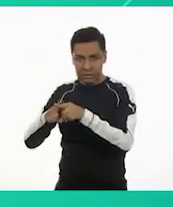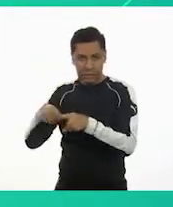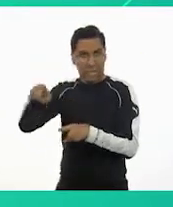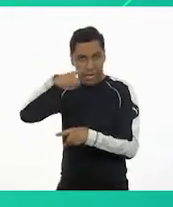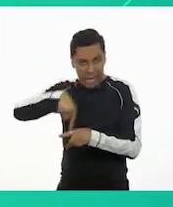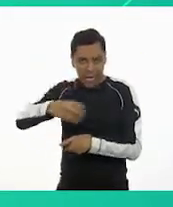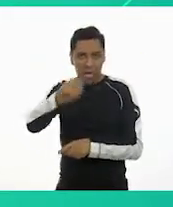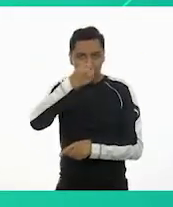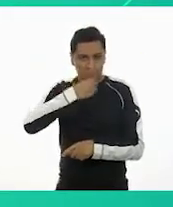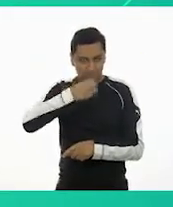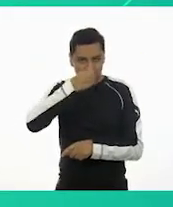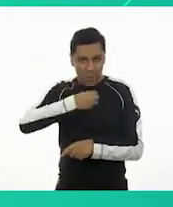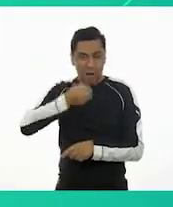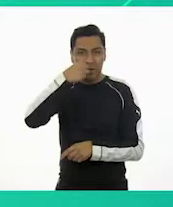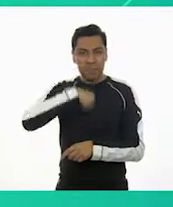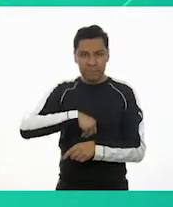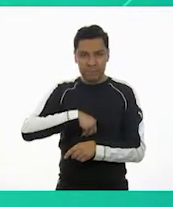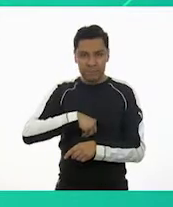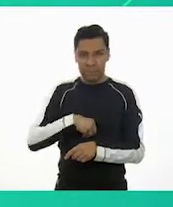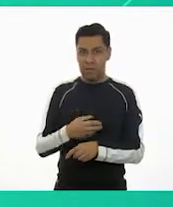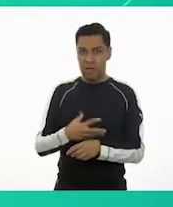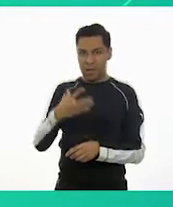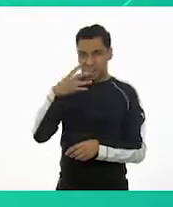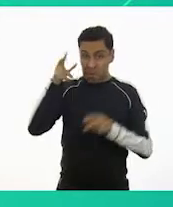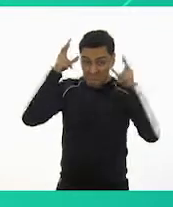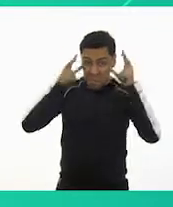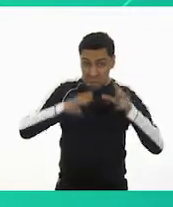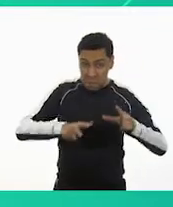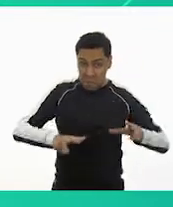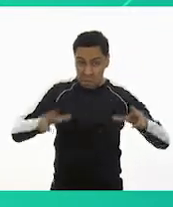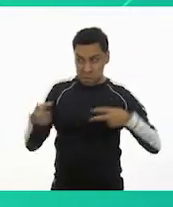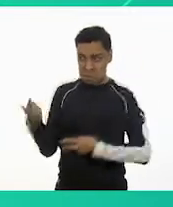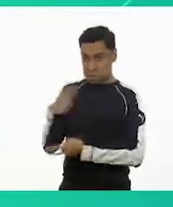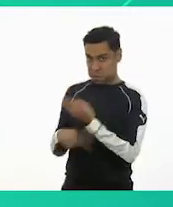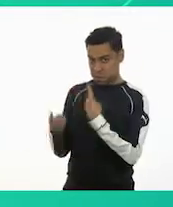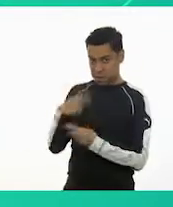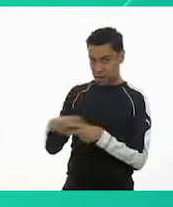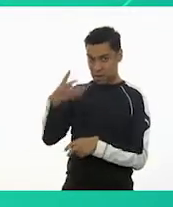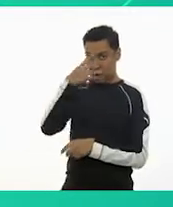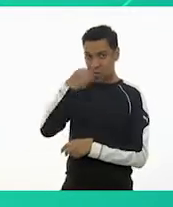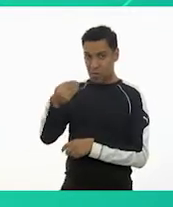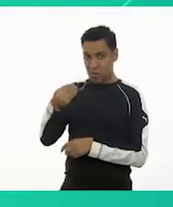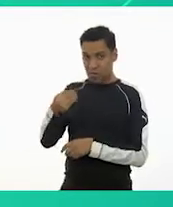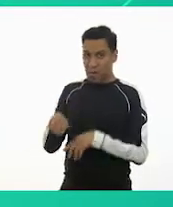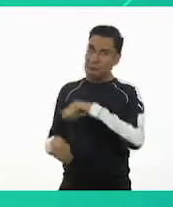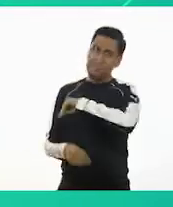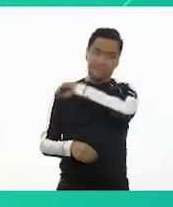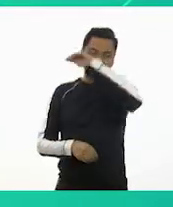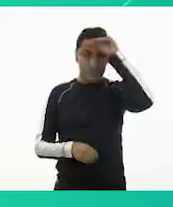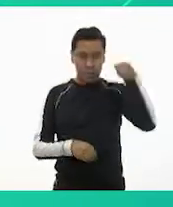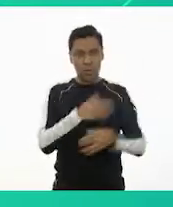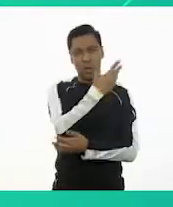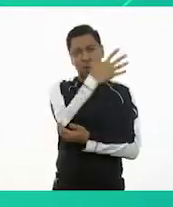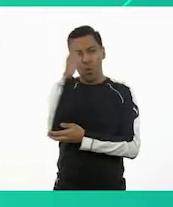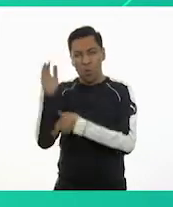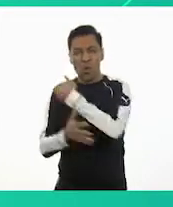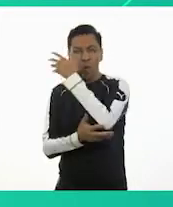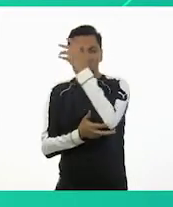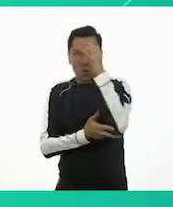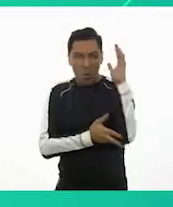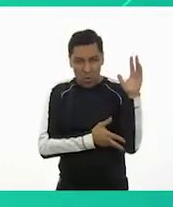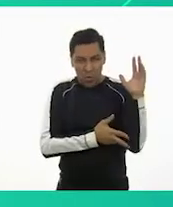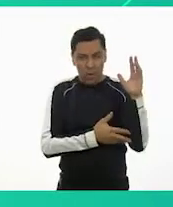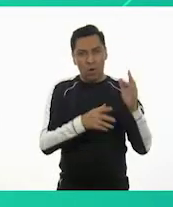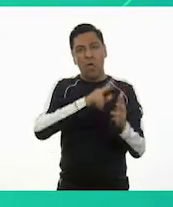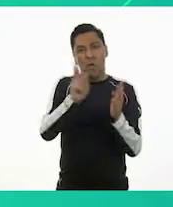alimenta, al sentirse perseguidos por el lobo, se empiezan a alimentar en diferentes sitios del bosque, permitiéndole a la vegetación